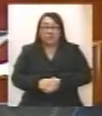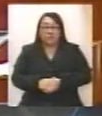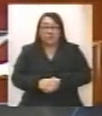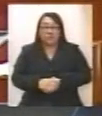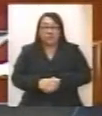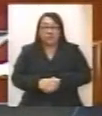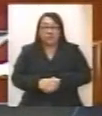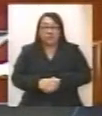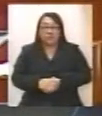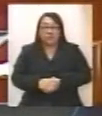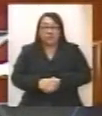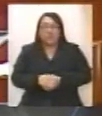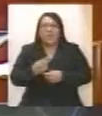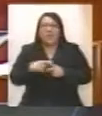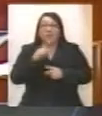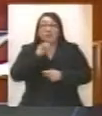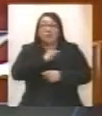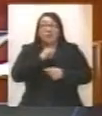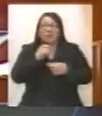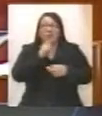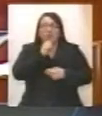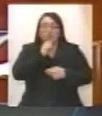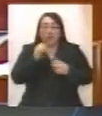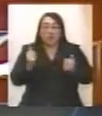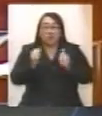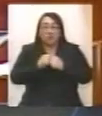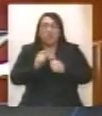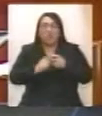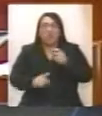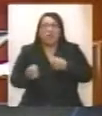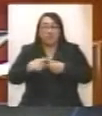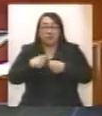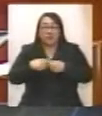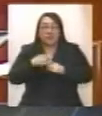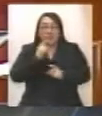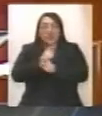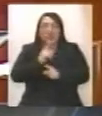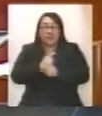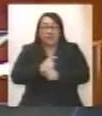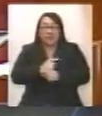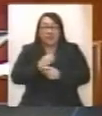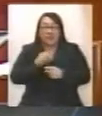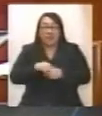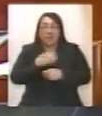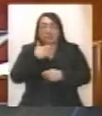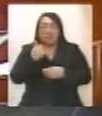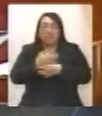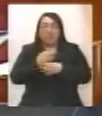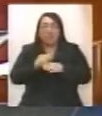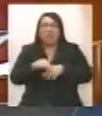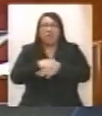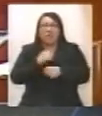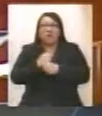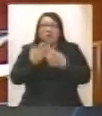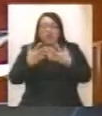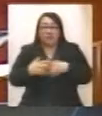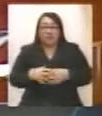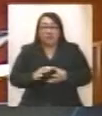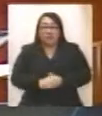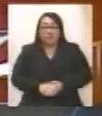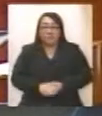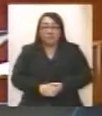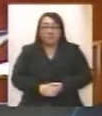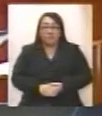accionario de entidades privadas acompañados de participación directa en la mejora de la gestión de las empresas.